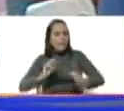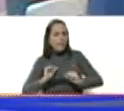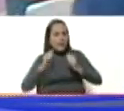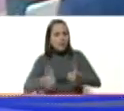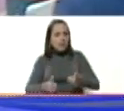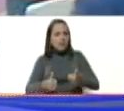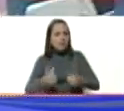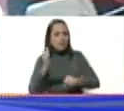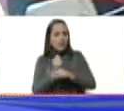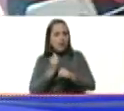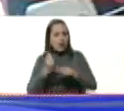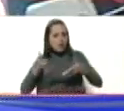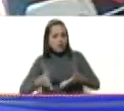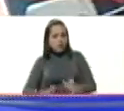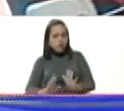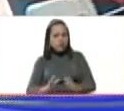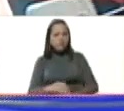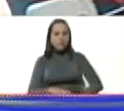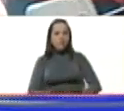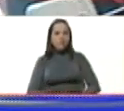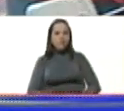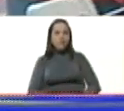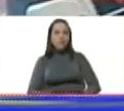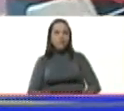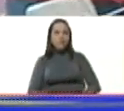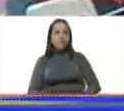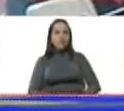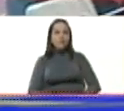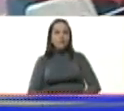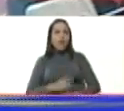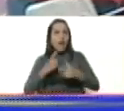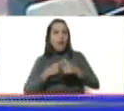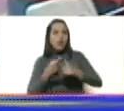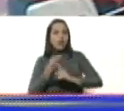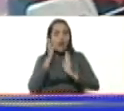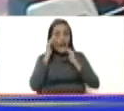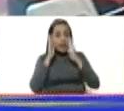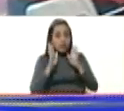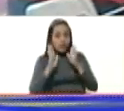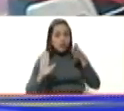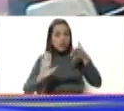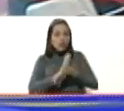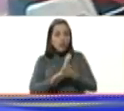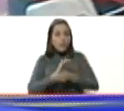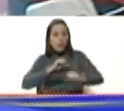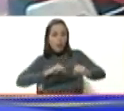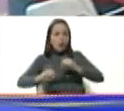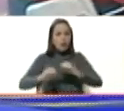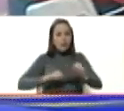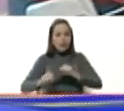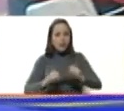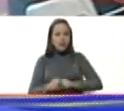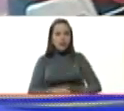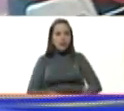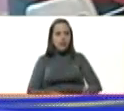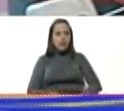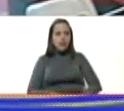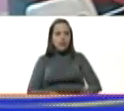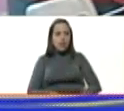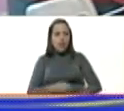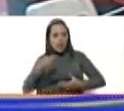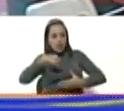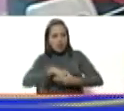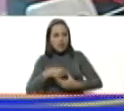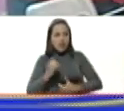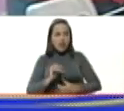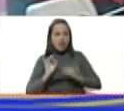trabajo de parto efectivo. Entonces, las compañeras van a estar pendientes de sus movimientos, ¿verdad?, uterinos, cuando hay un dolorcito, tengo